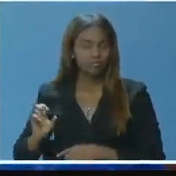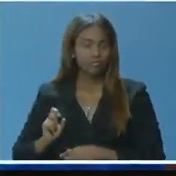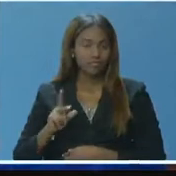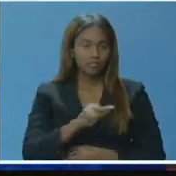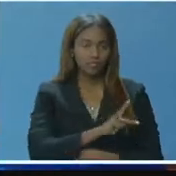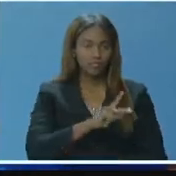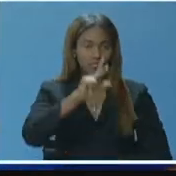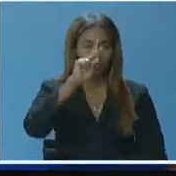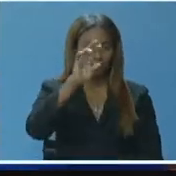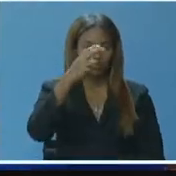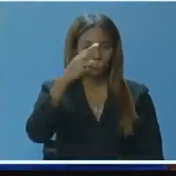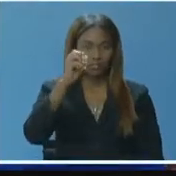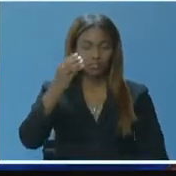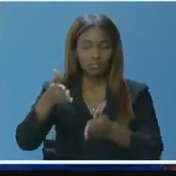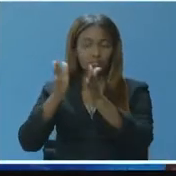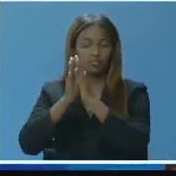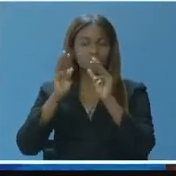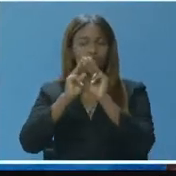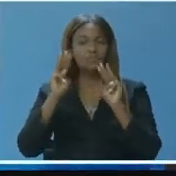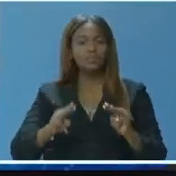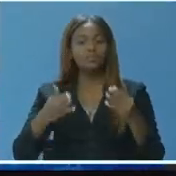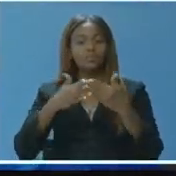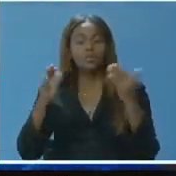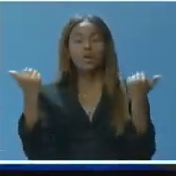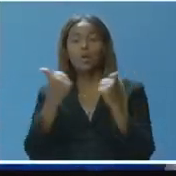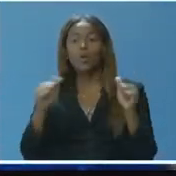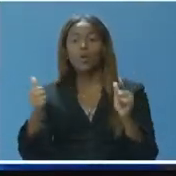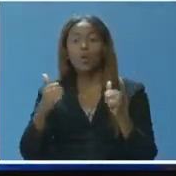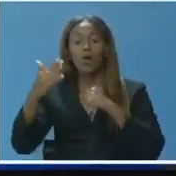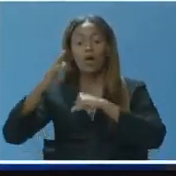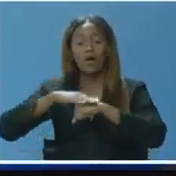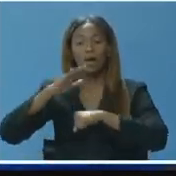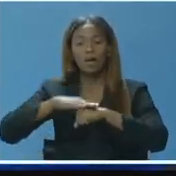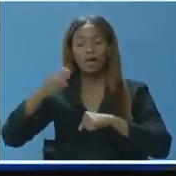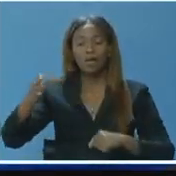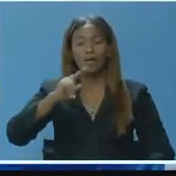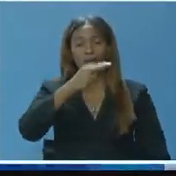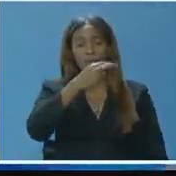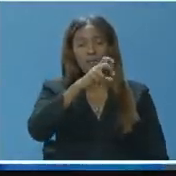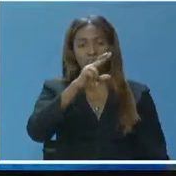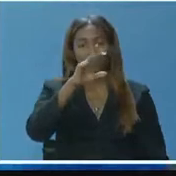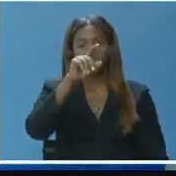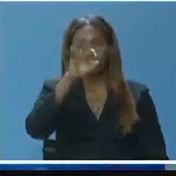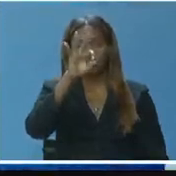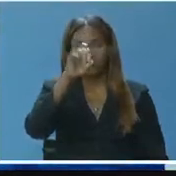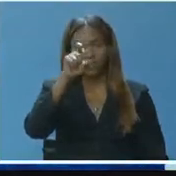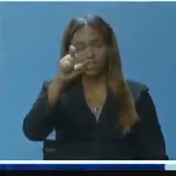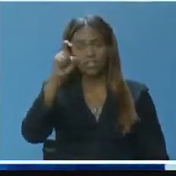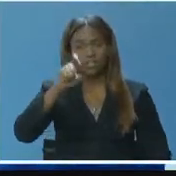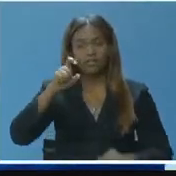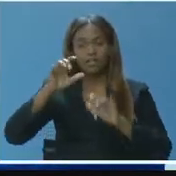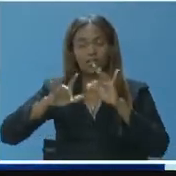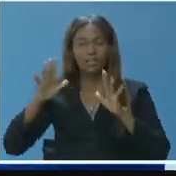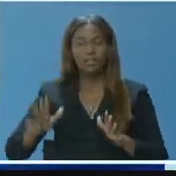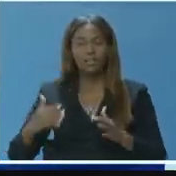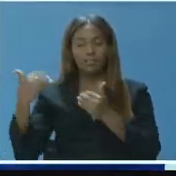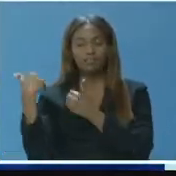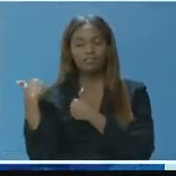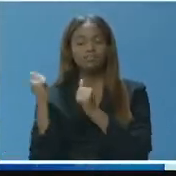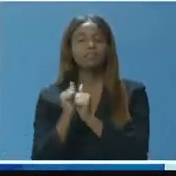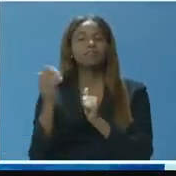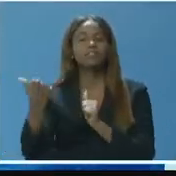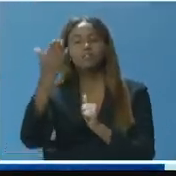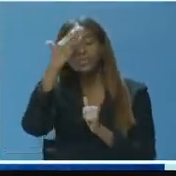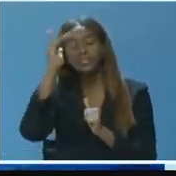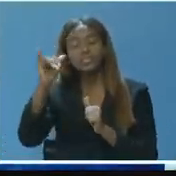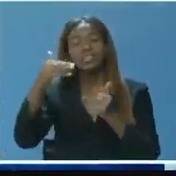Pacheco, solicitó al Ministerio Público que cualquier citación al diputado Héctor Feliz la haga a través de la Secretaría Legislativa, ya que